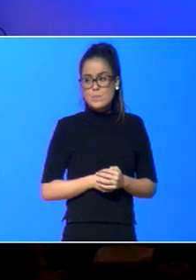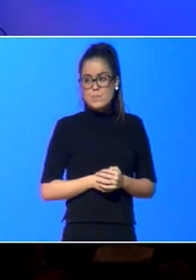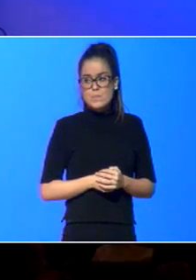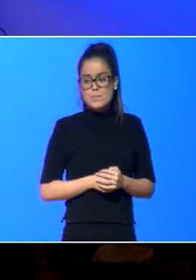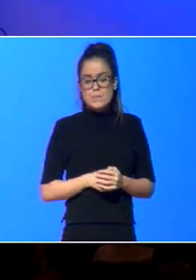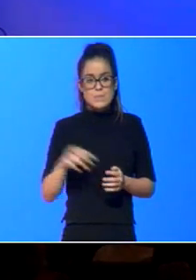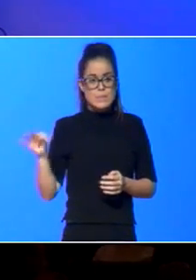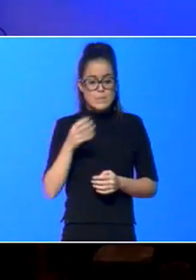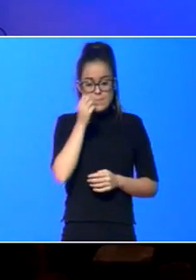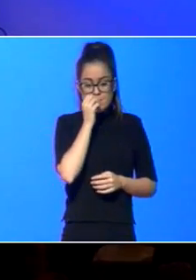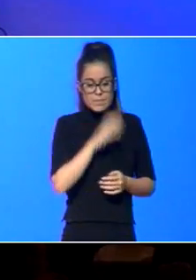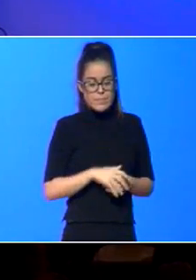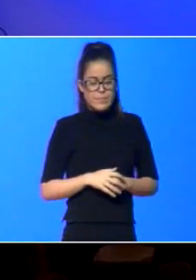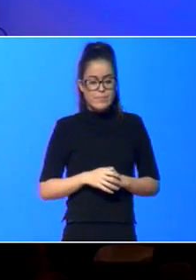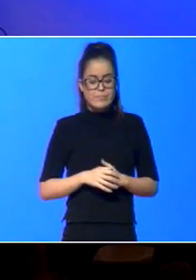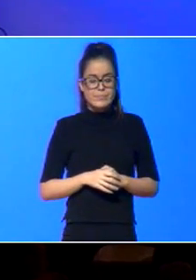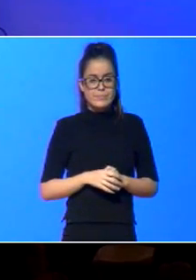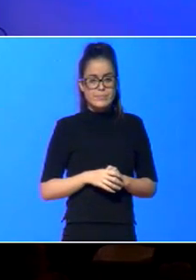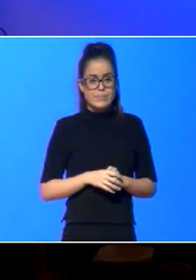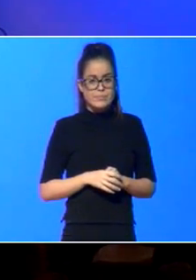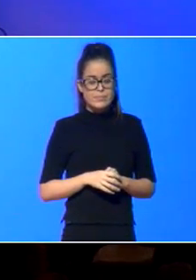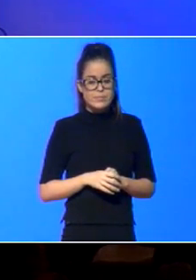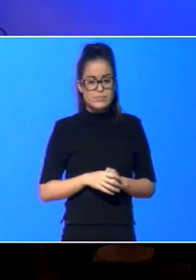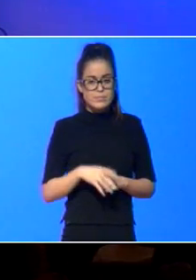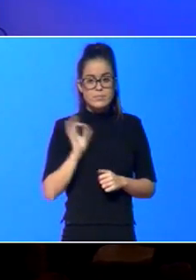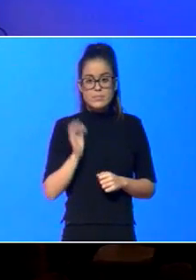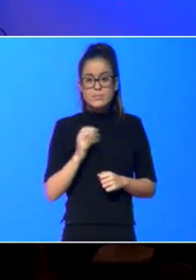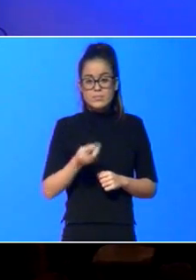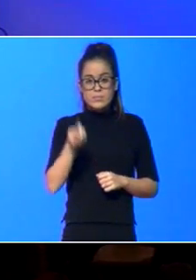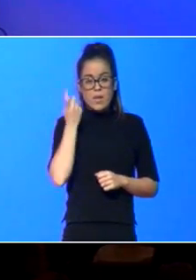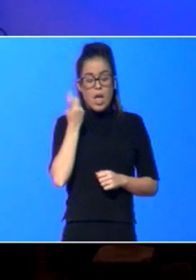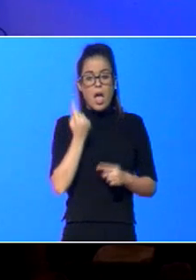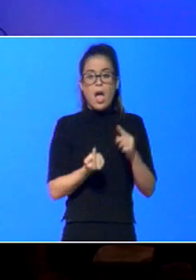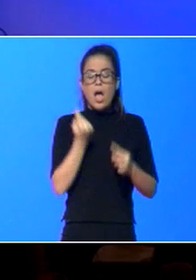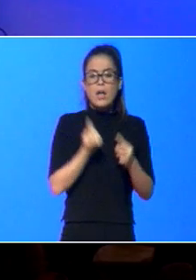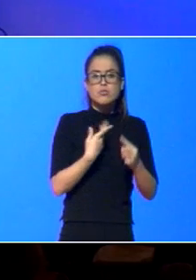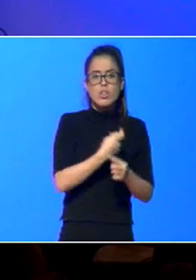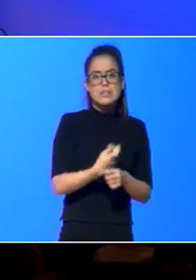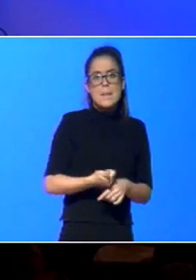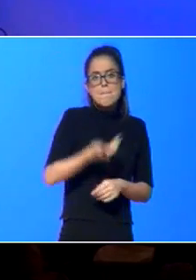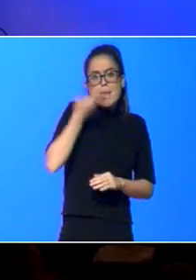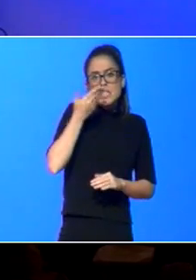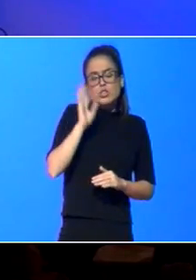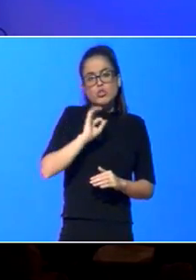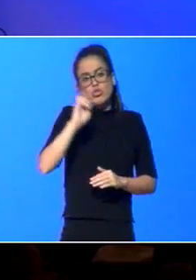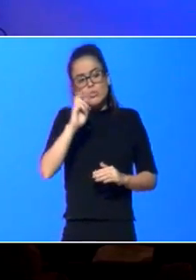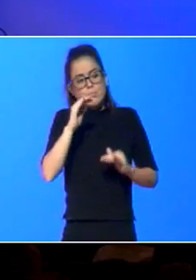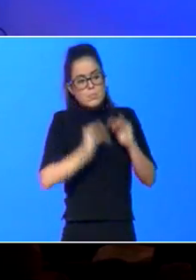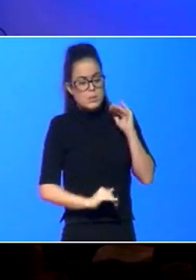egiza da, ikasle batzuk izan leike beharri zen gehiago daukela, ezta? Etorduan, hemen